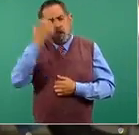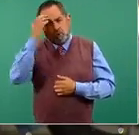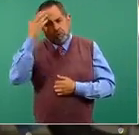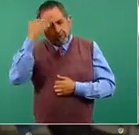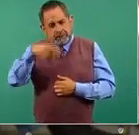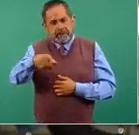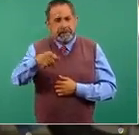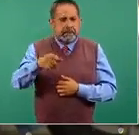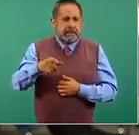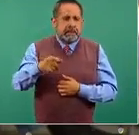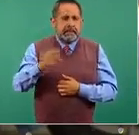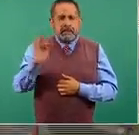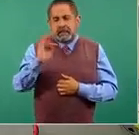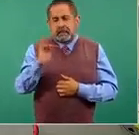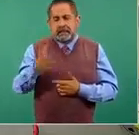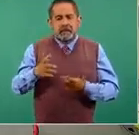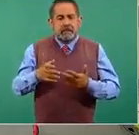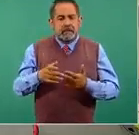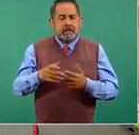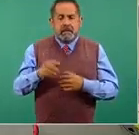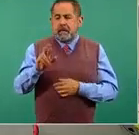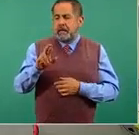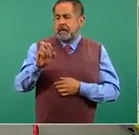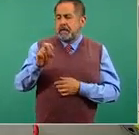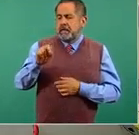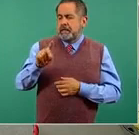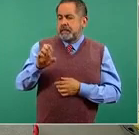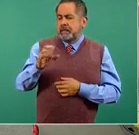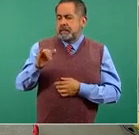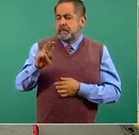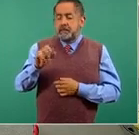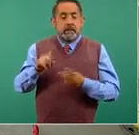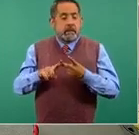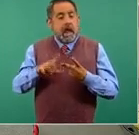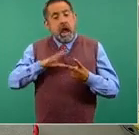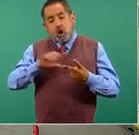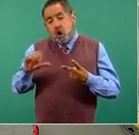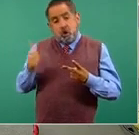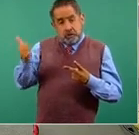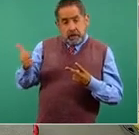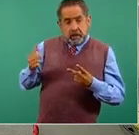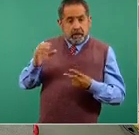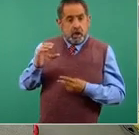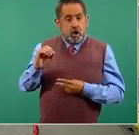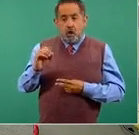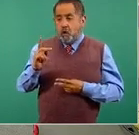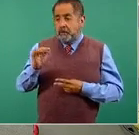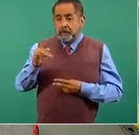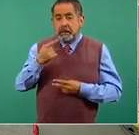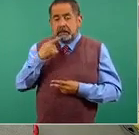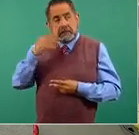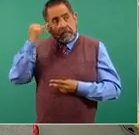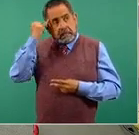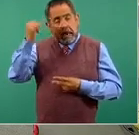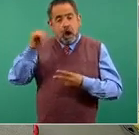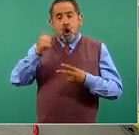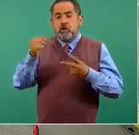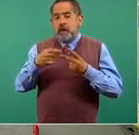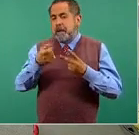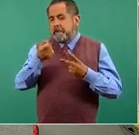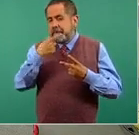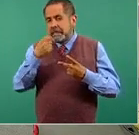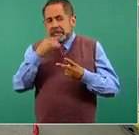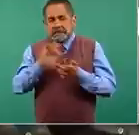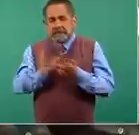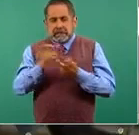si adicional a Remdesivir, en COFEPRIS están pensando en algunos otros medicamentos que